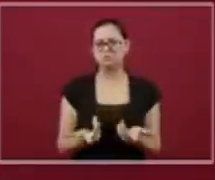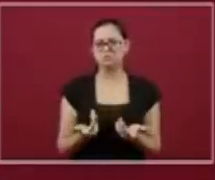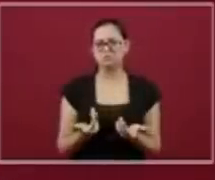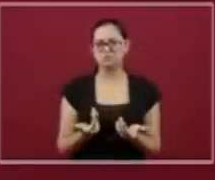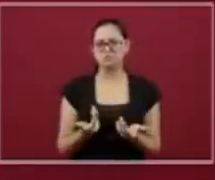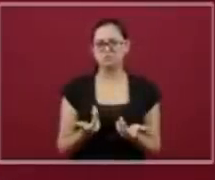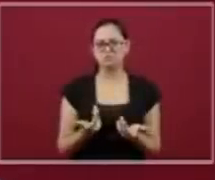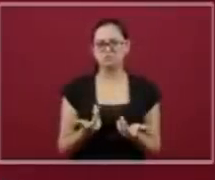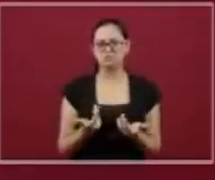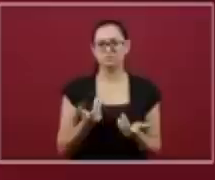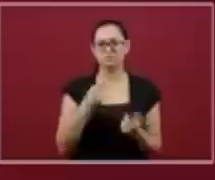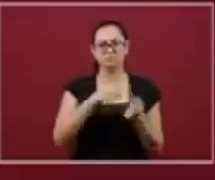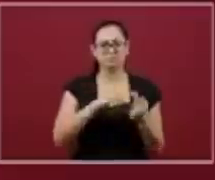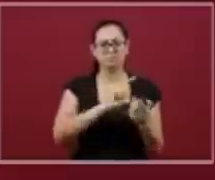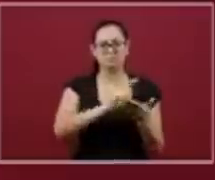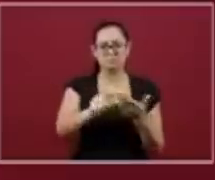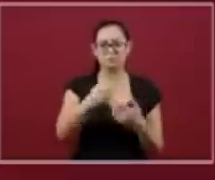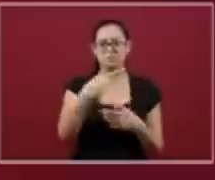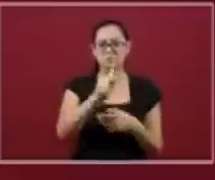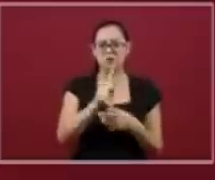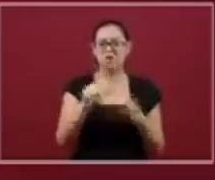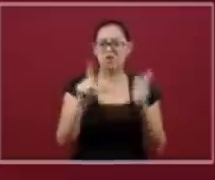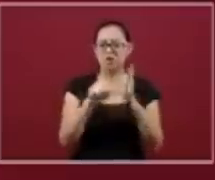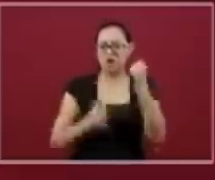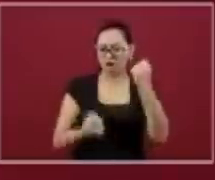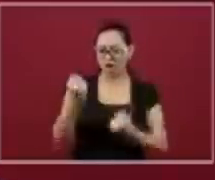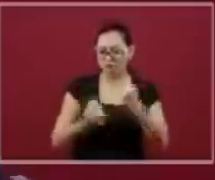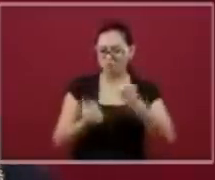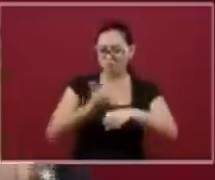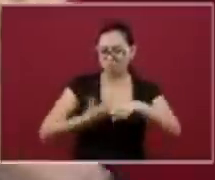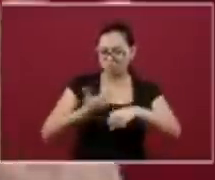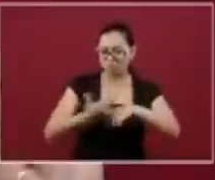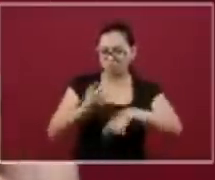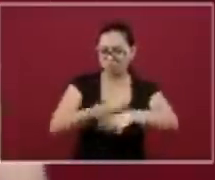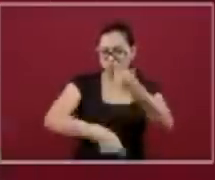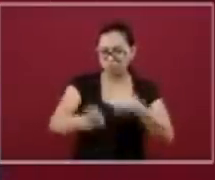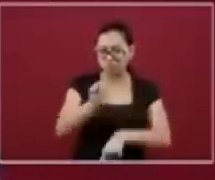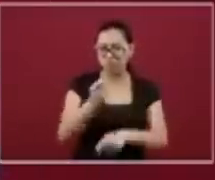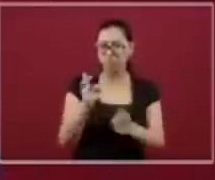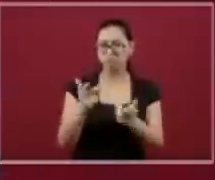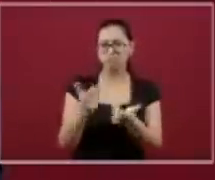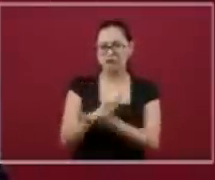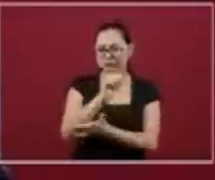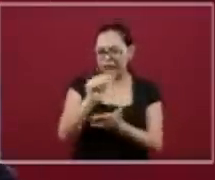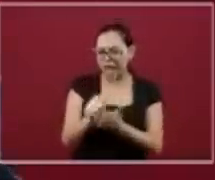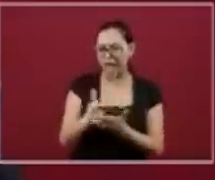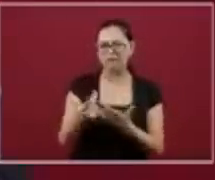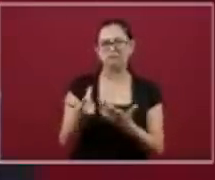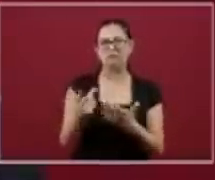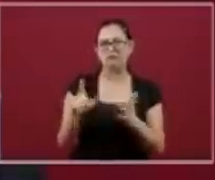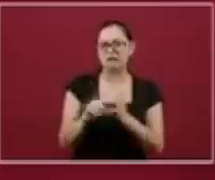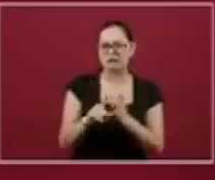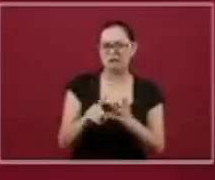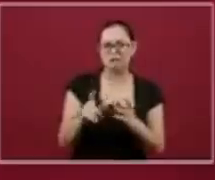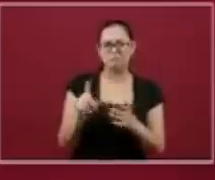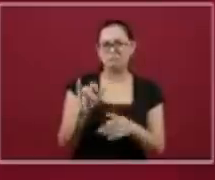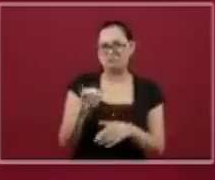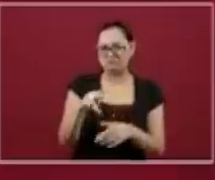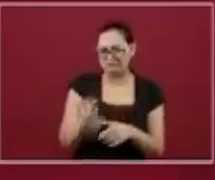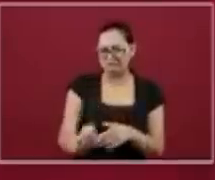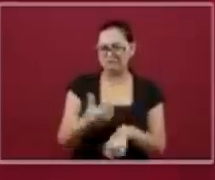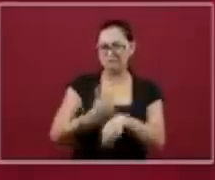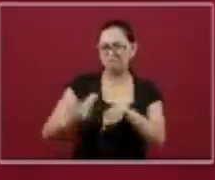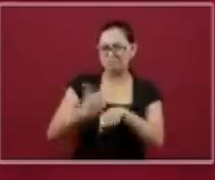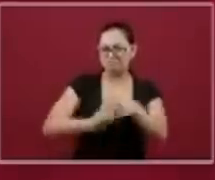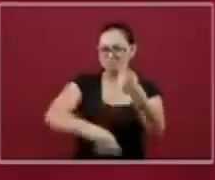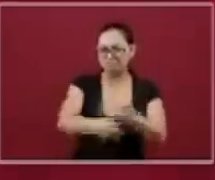que tú puedas renovar tu licencia para conducir o cualquier otro documento oficial que te acredita como mexicano con